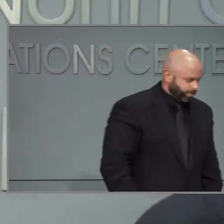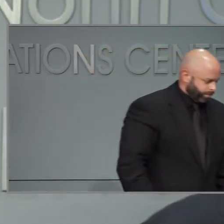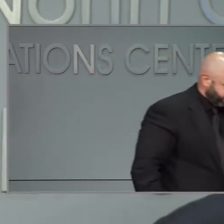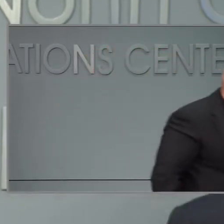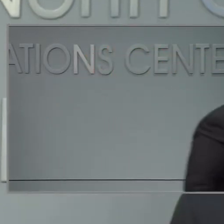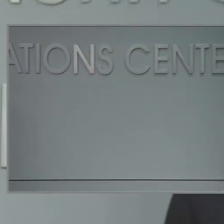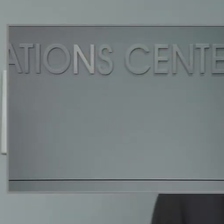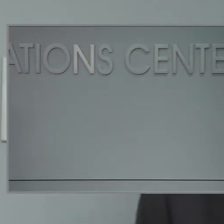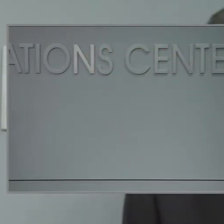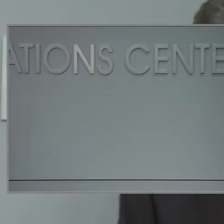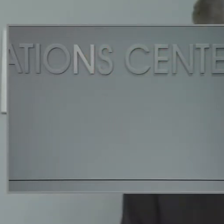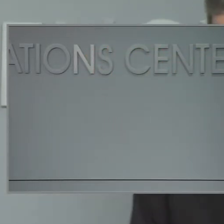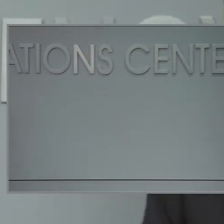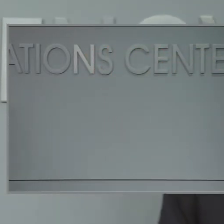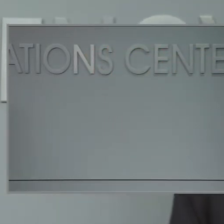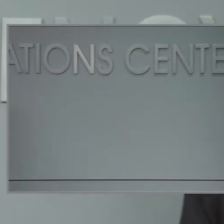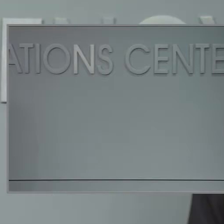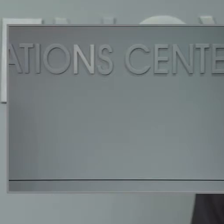sobre los gimnasios?